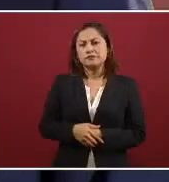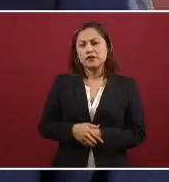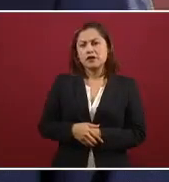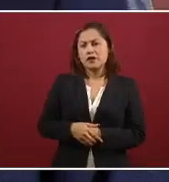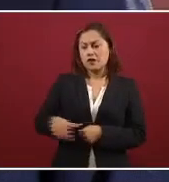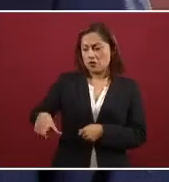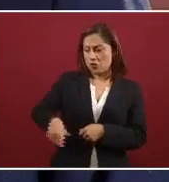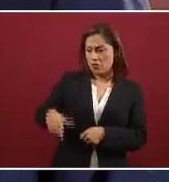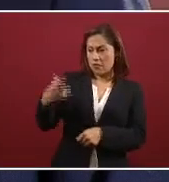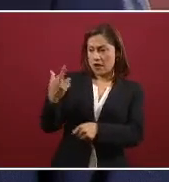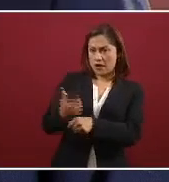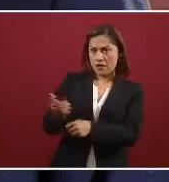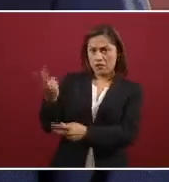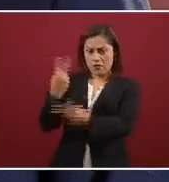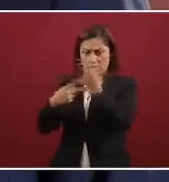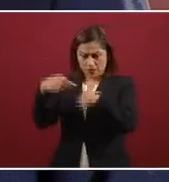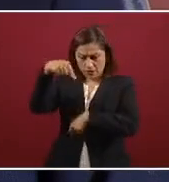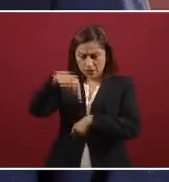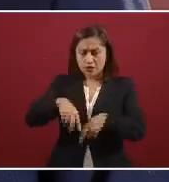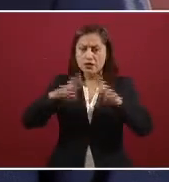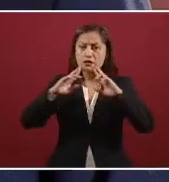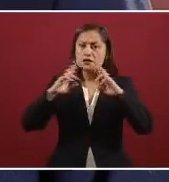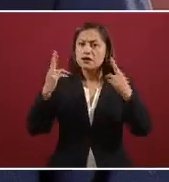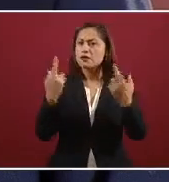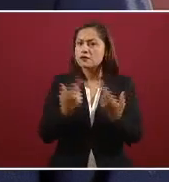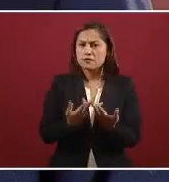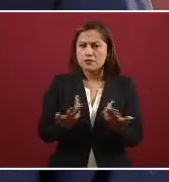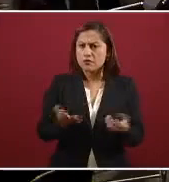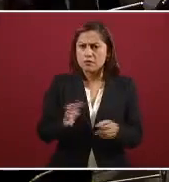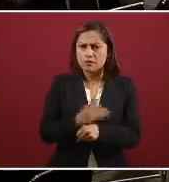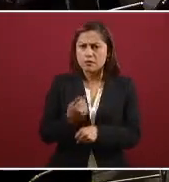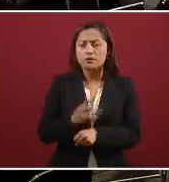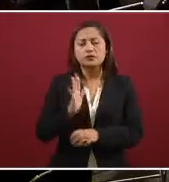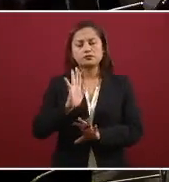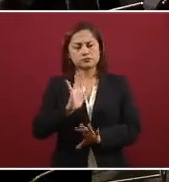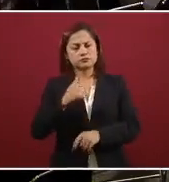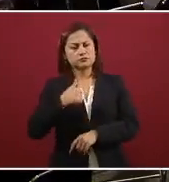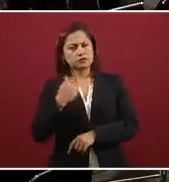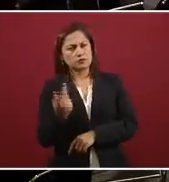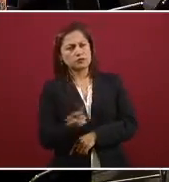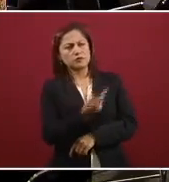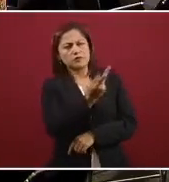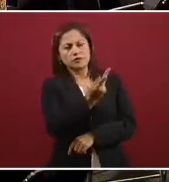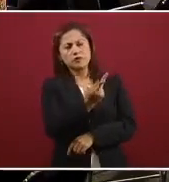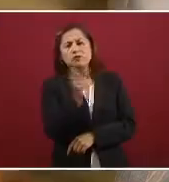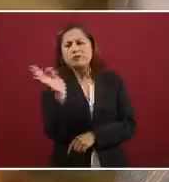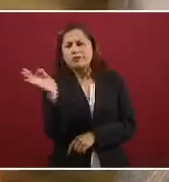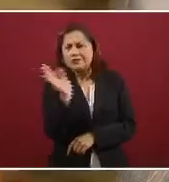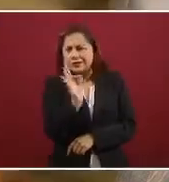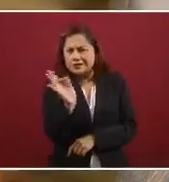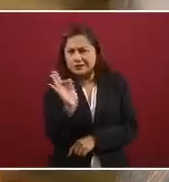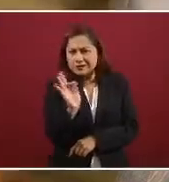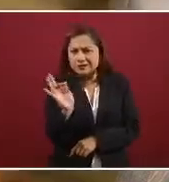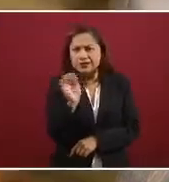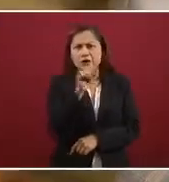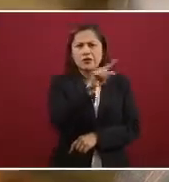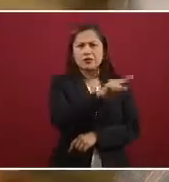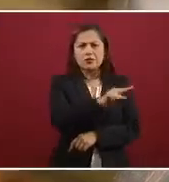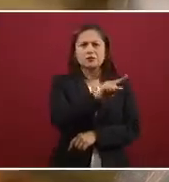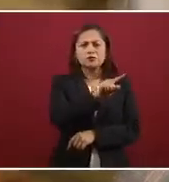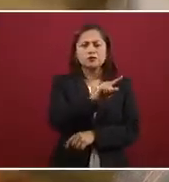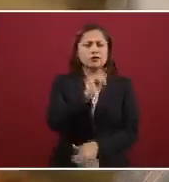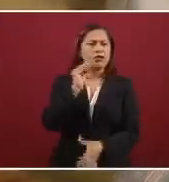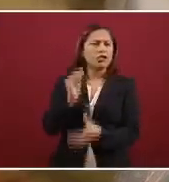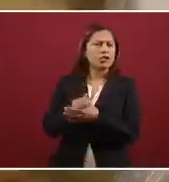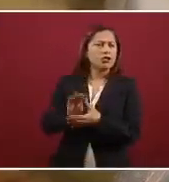estas actividades. Por un lado, saber si no se están saltando a las autoridades estatales con este